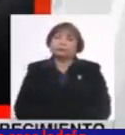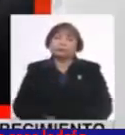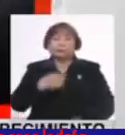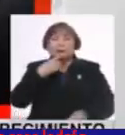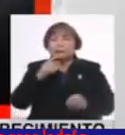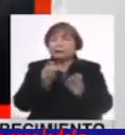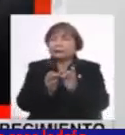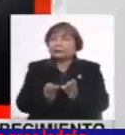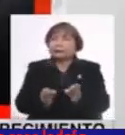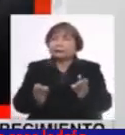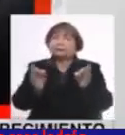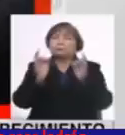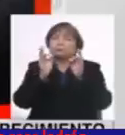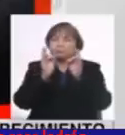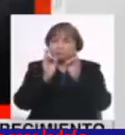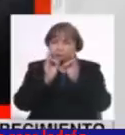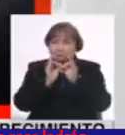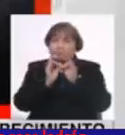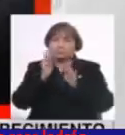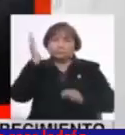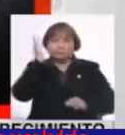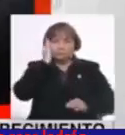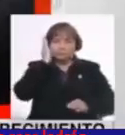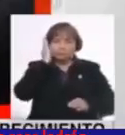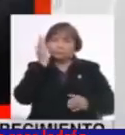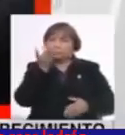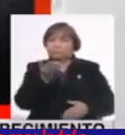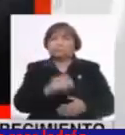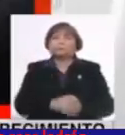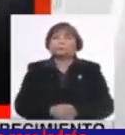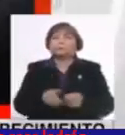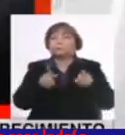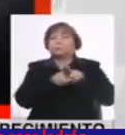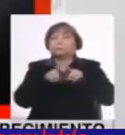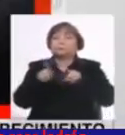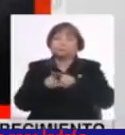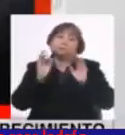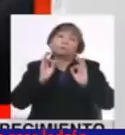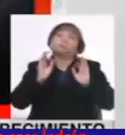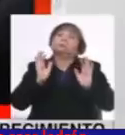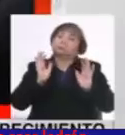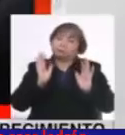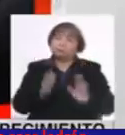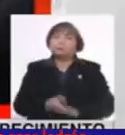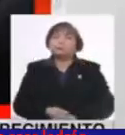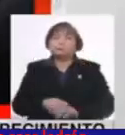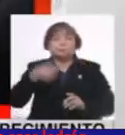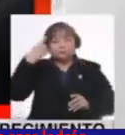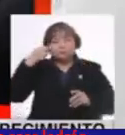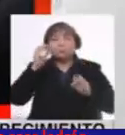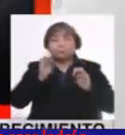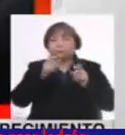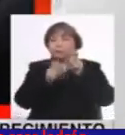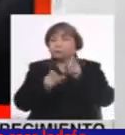es importante saber también, y por supuesto, para la